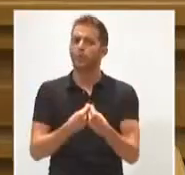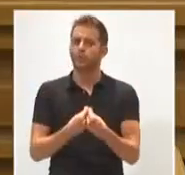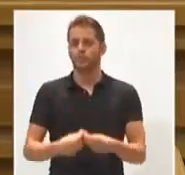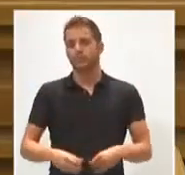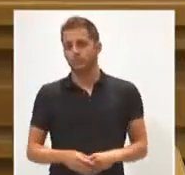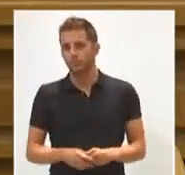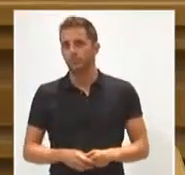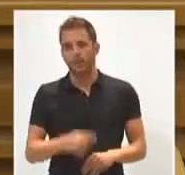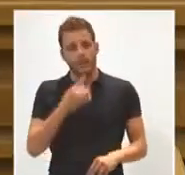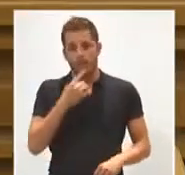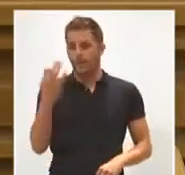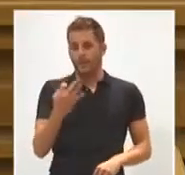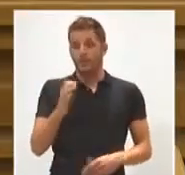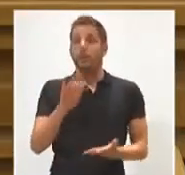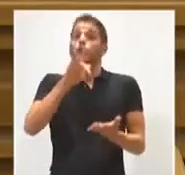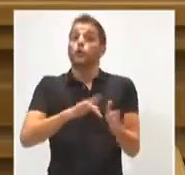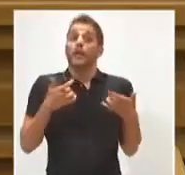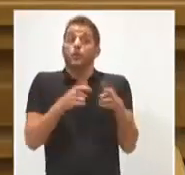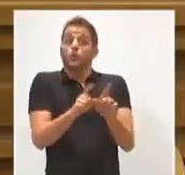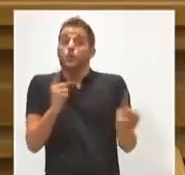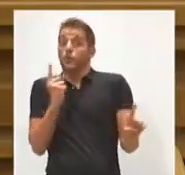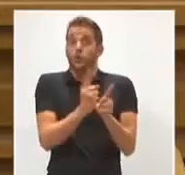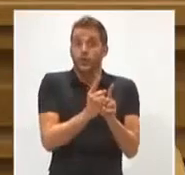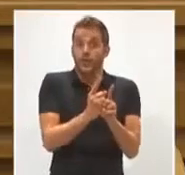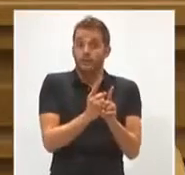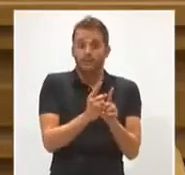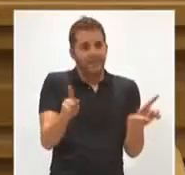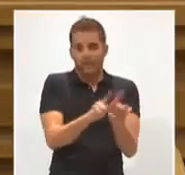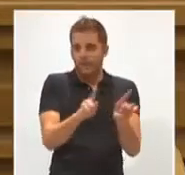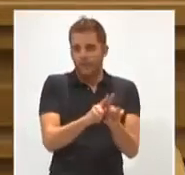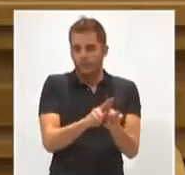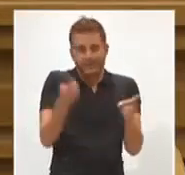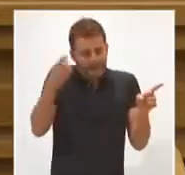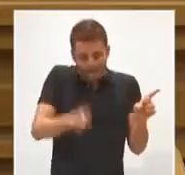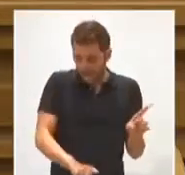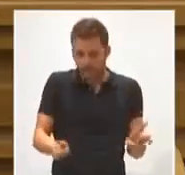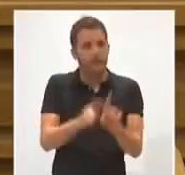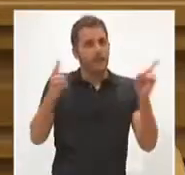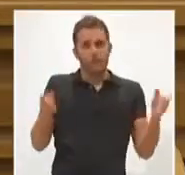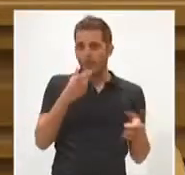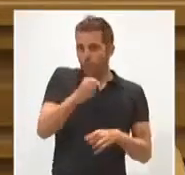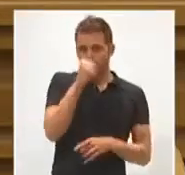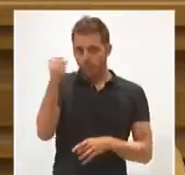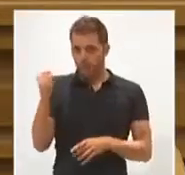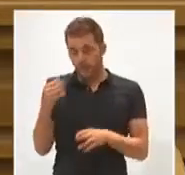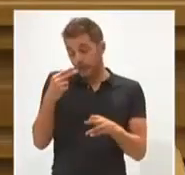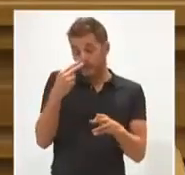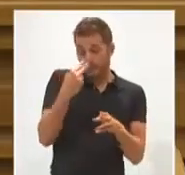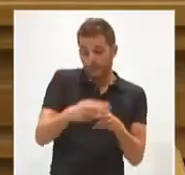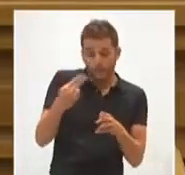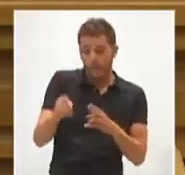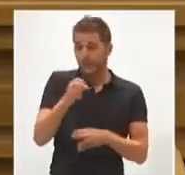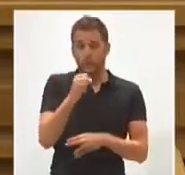y los que han estado en contra han disparado los mismos camiones en todos sitios o sea de un partido de otros y la realidad